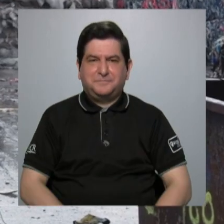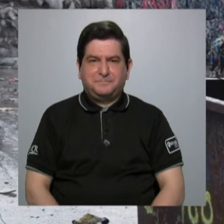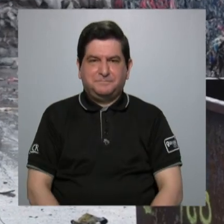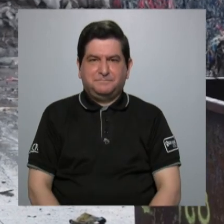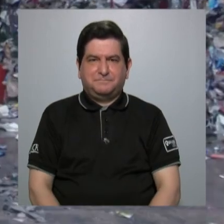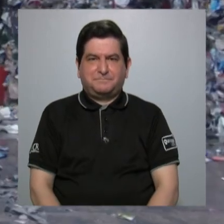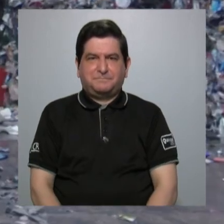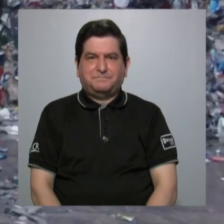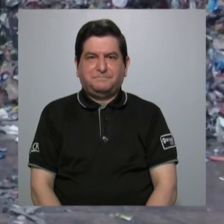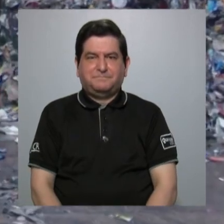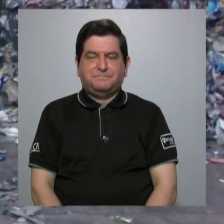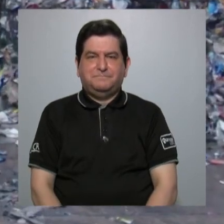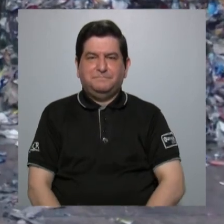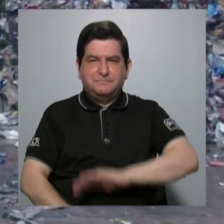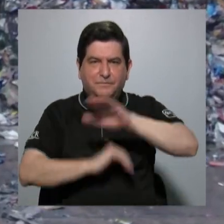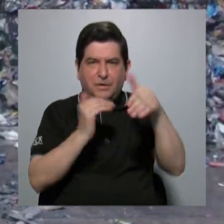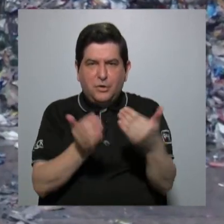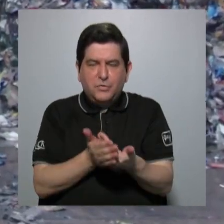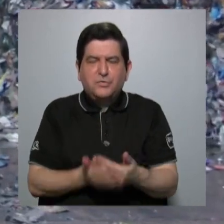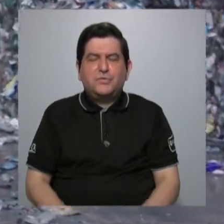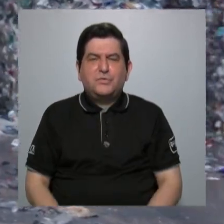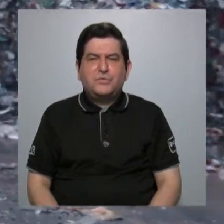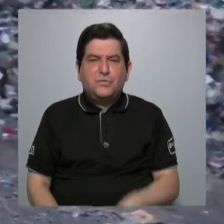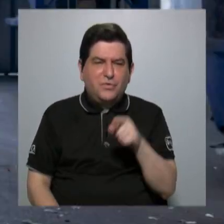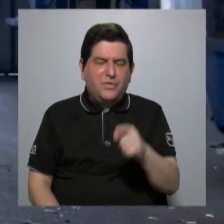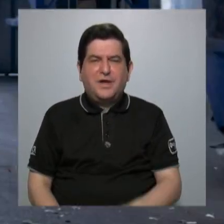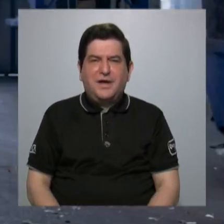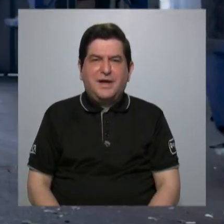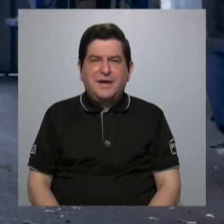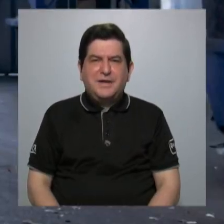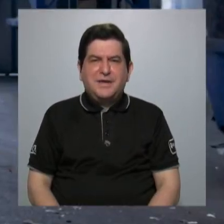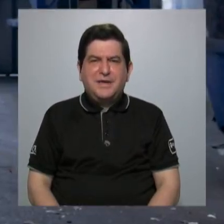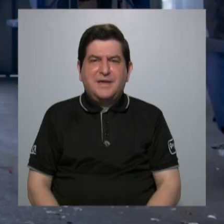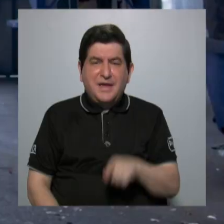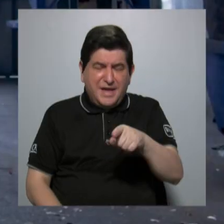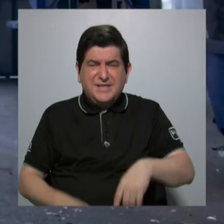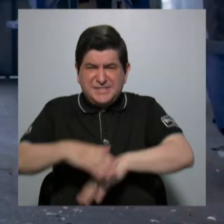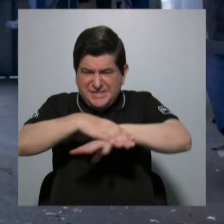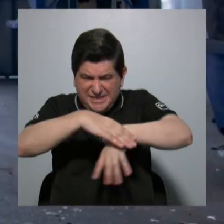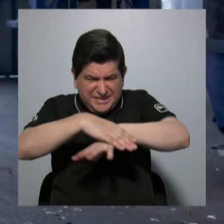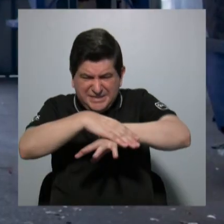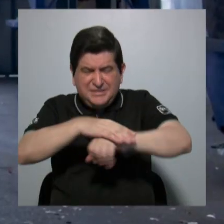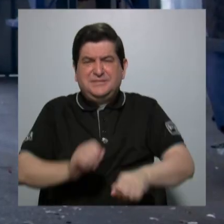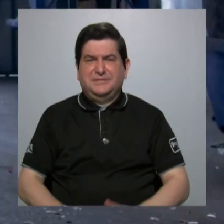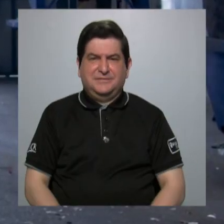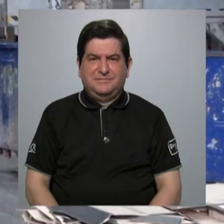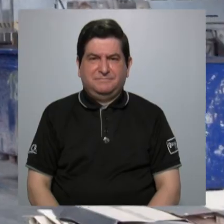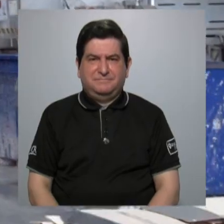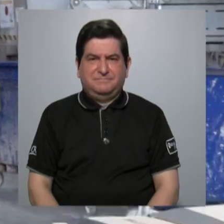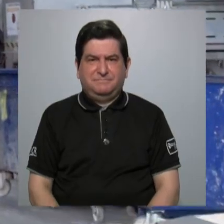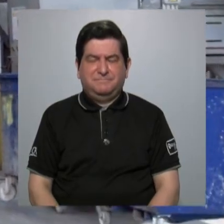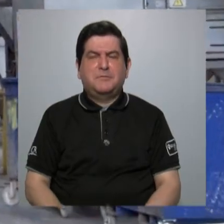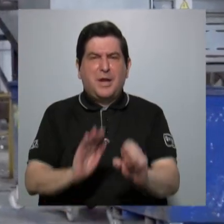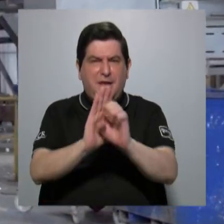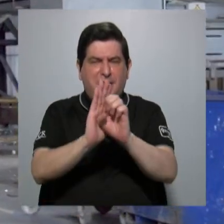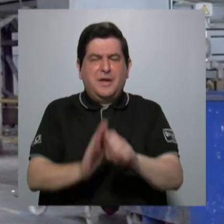es toda la fracción resta que se llama, que es la mezclada, que es como decir